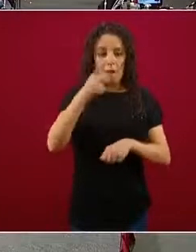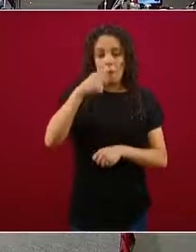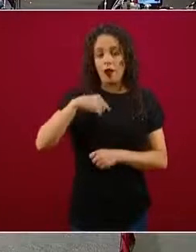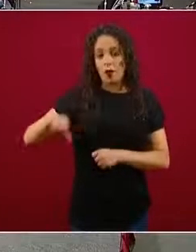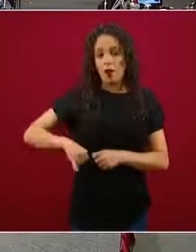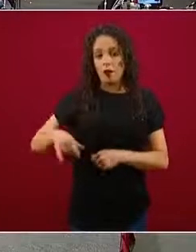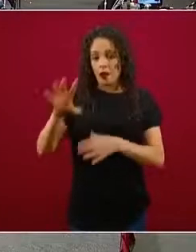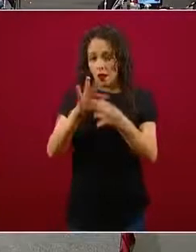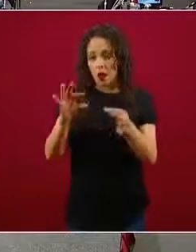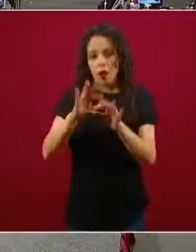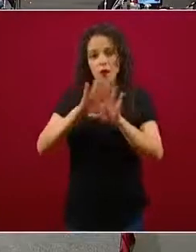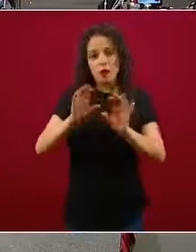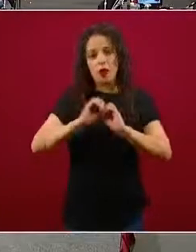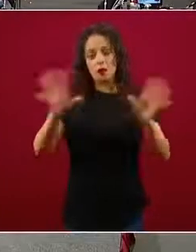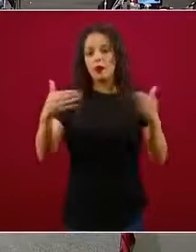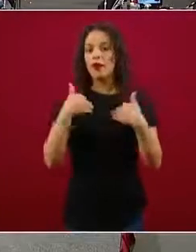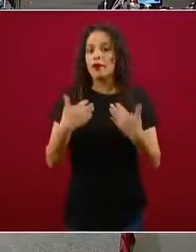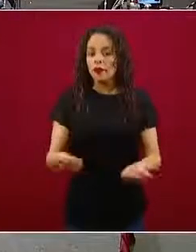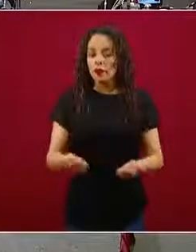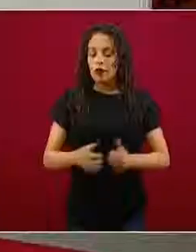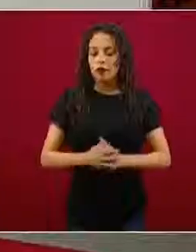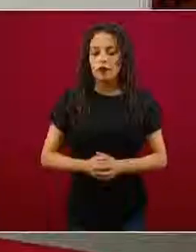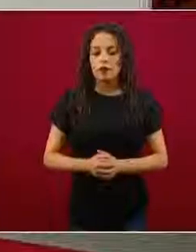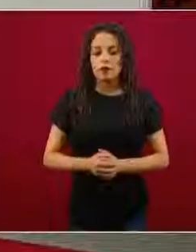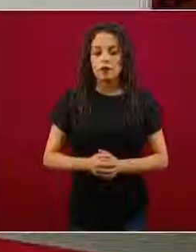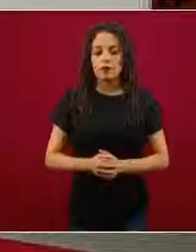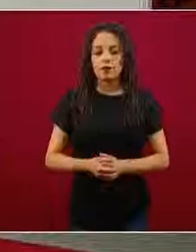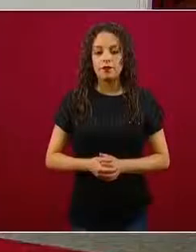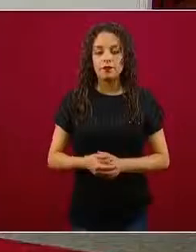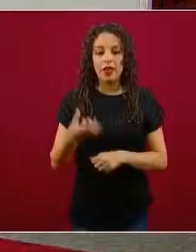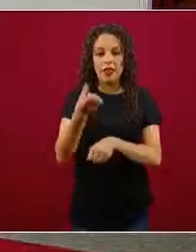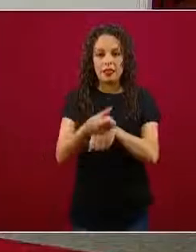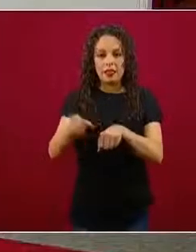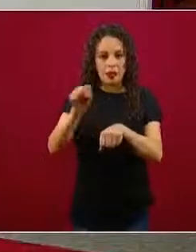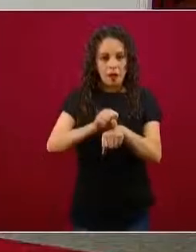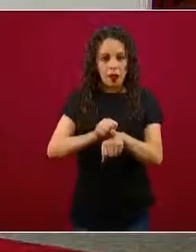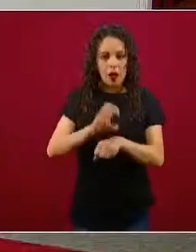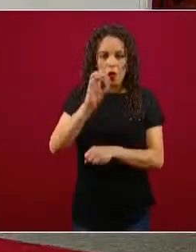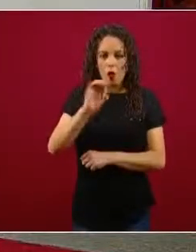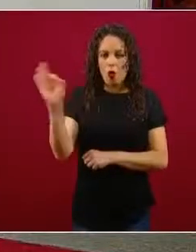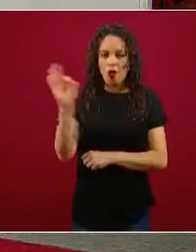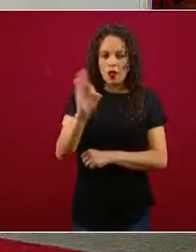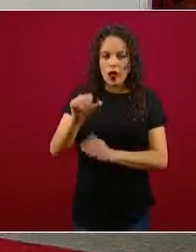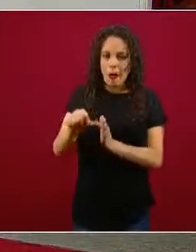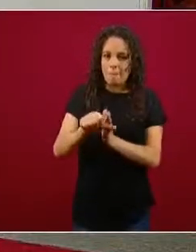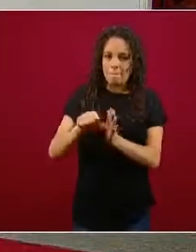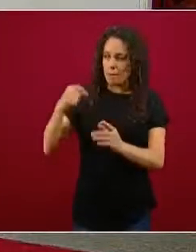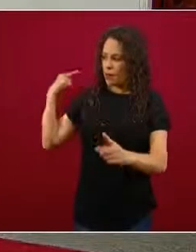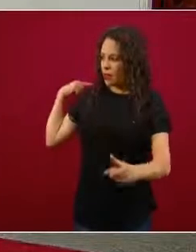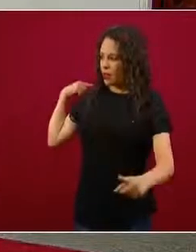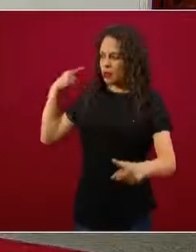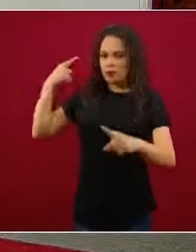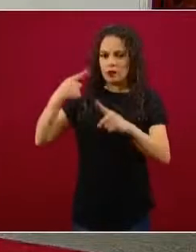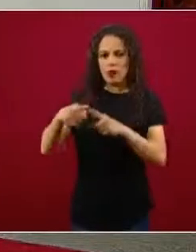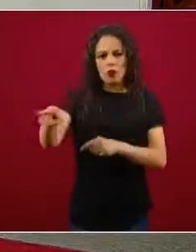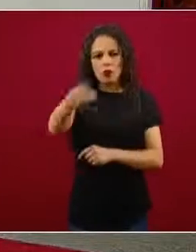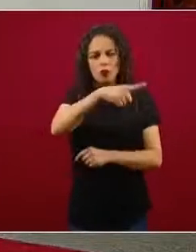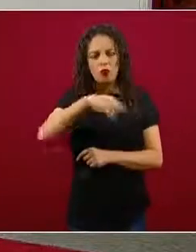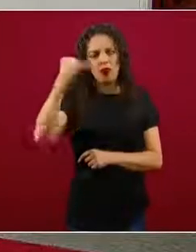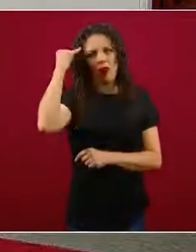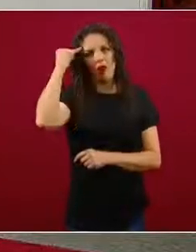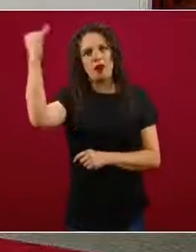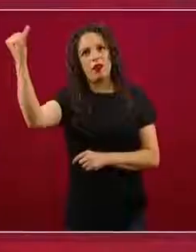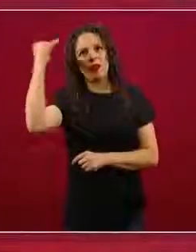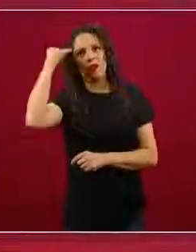Por semanas, quizá meses, ha persistido una idea que es